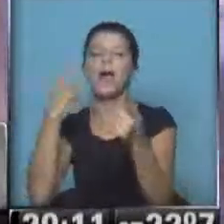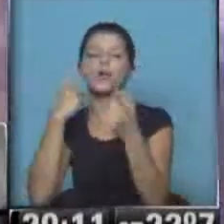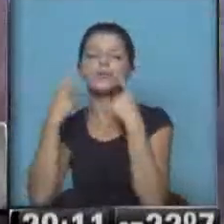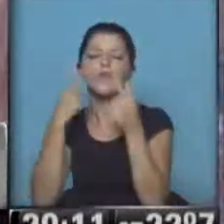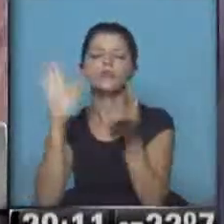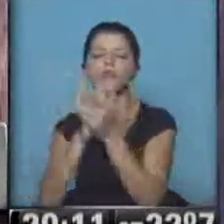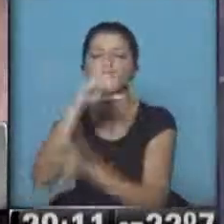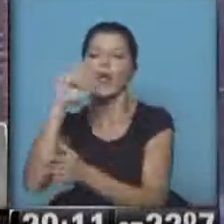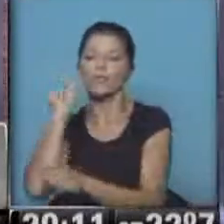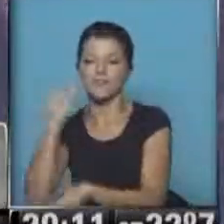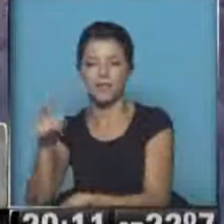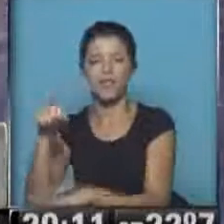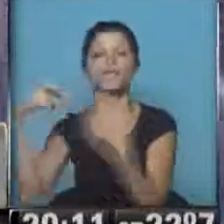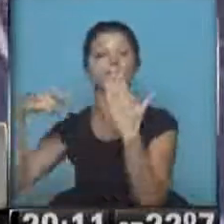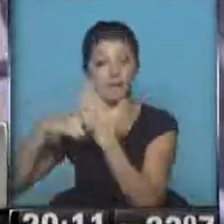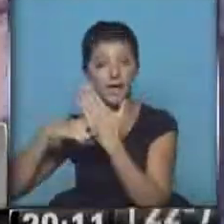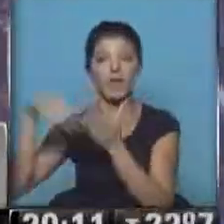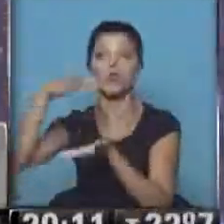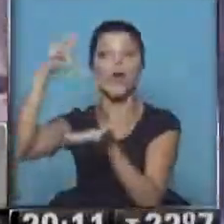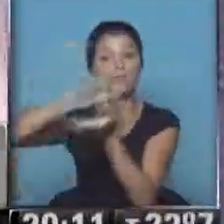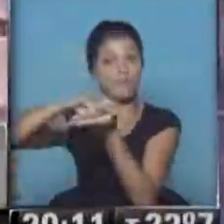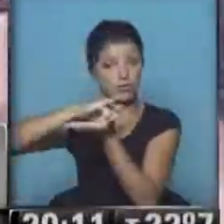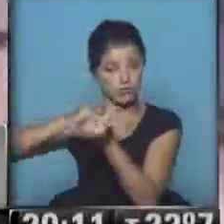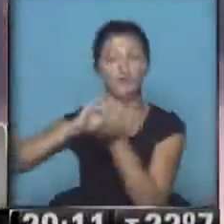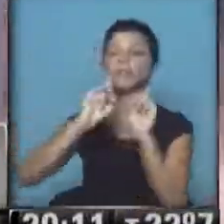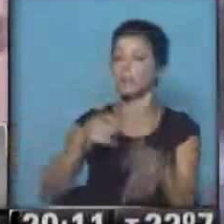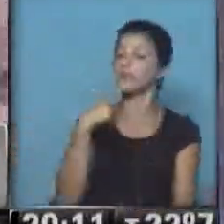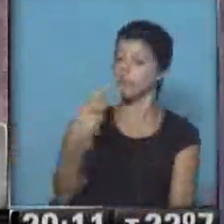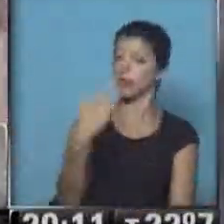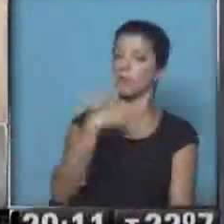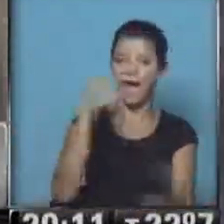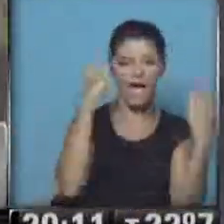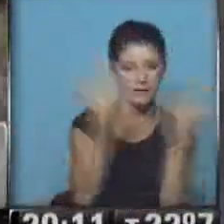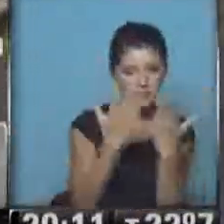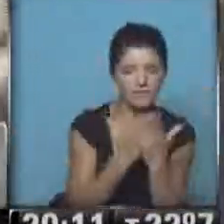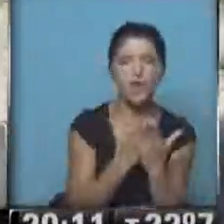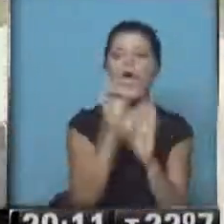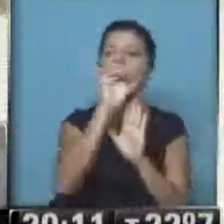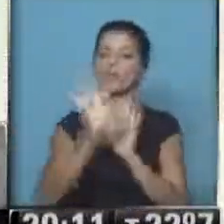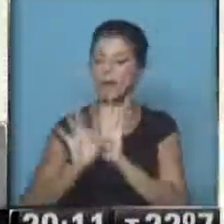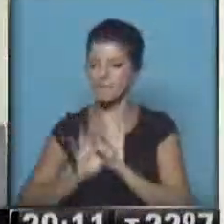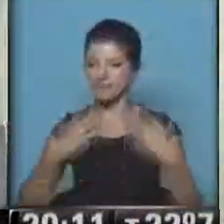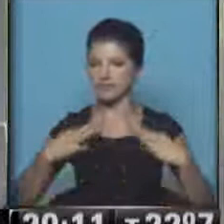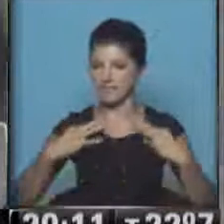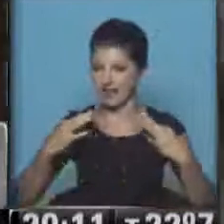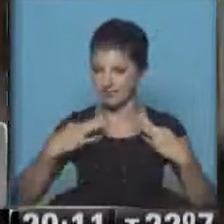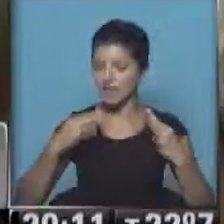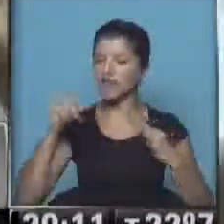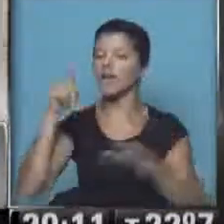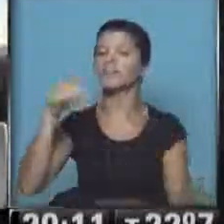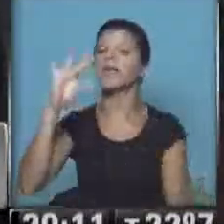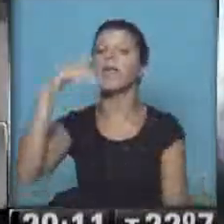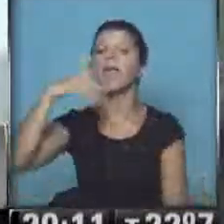la cuenta a nombre de Nisman en Nueva York. Y además confirmó que se están analizando las manchas encontradas en las prendas del técnico informático